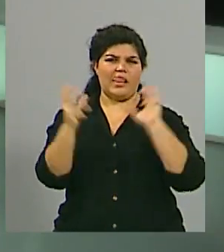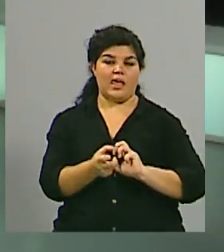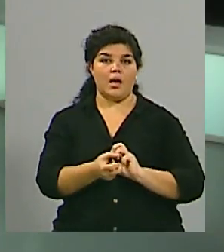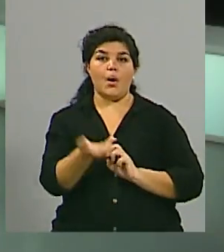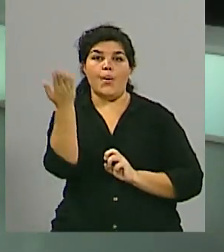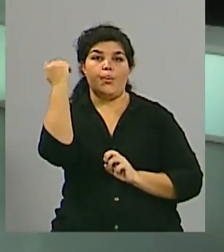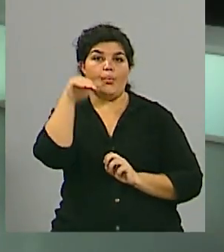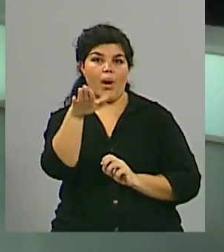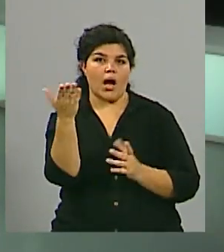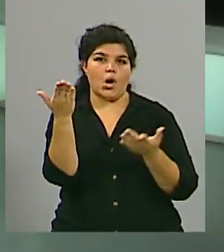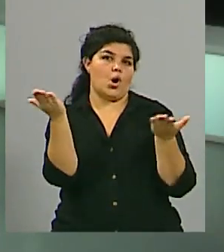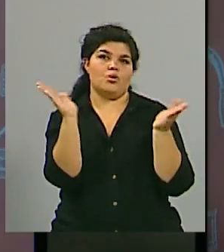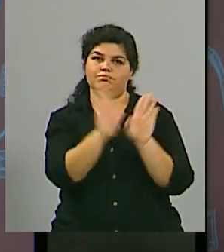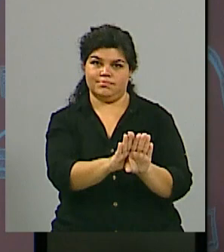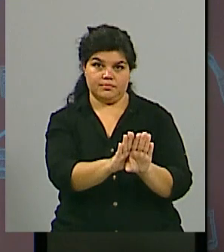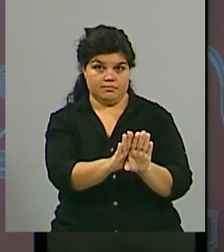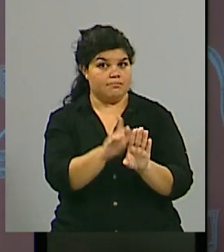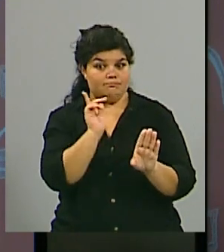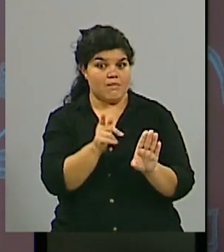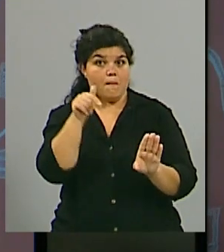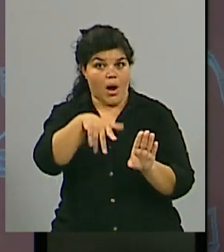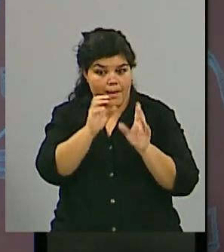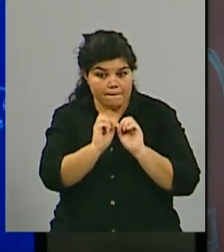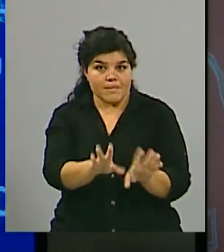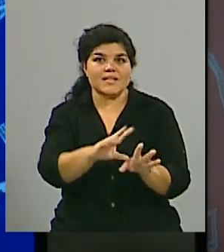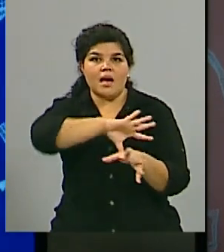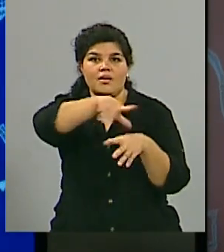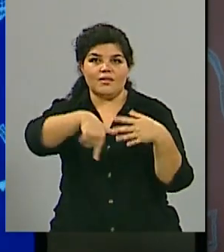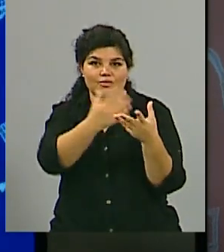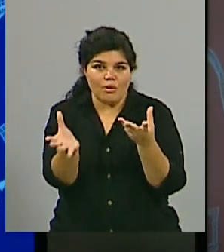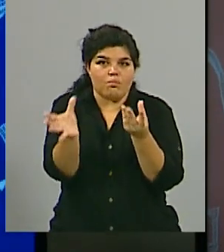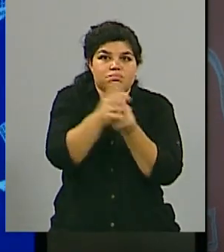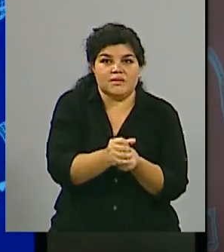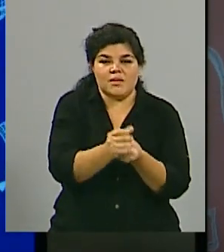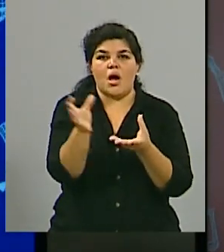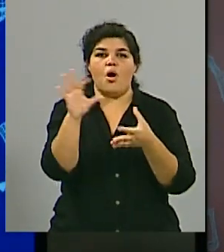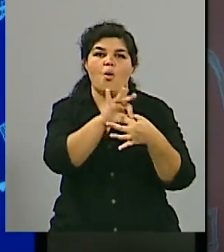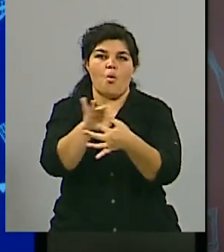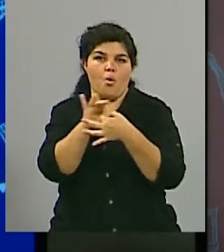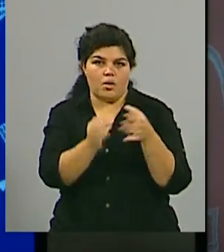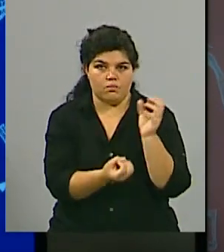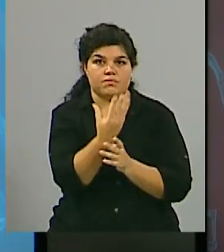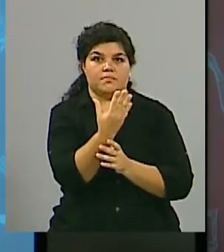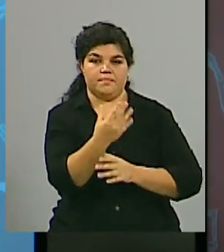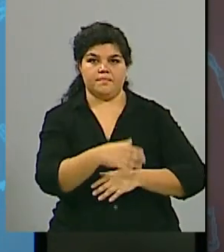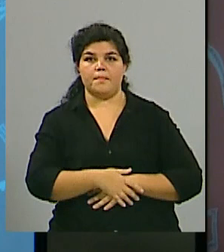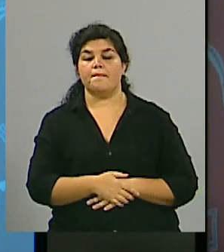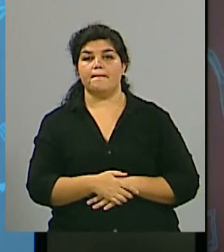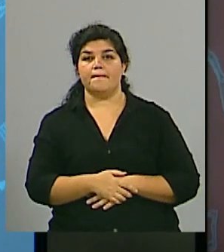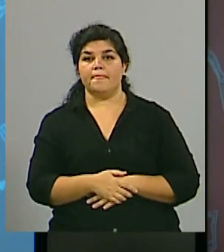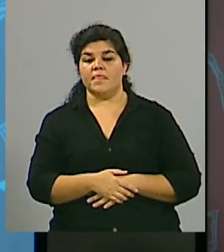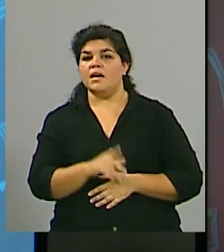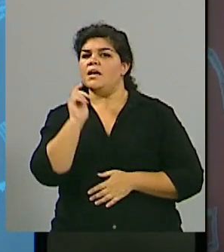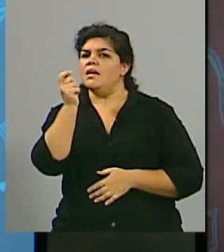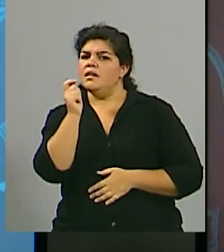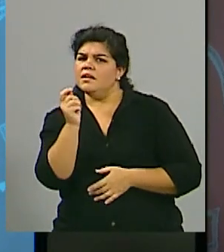Lehman Brothers, ¿no? Bueno, contanos un poquito, bueno, ya decimos a partir de qué surge, ¿quiénes son los que componen BRICS